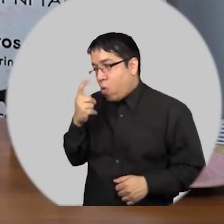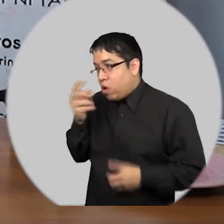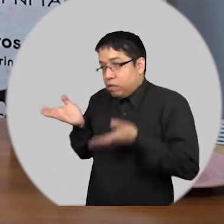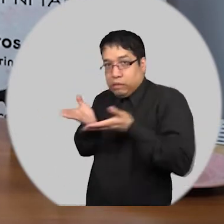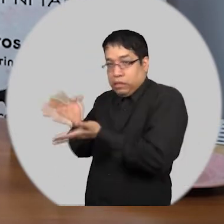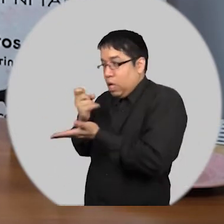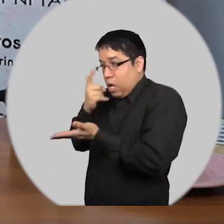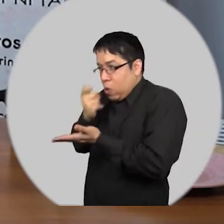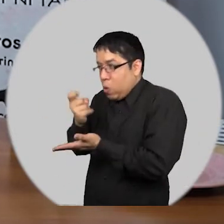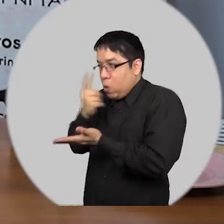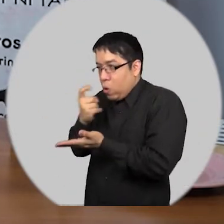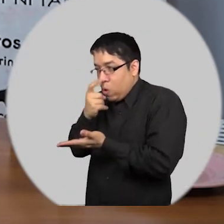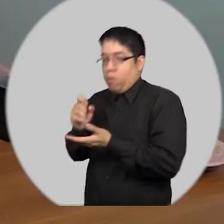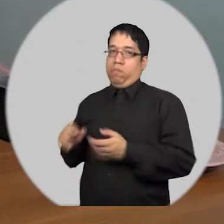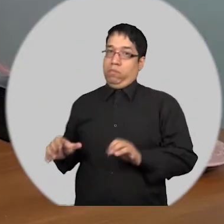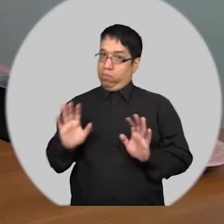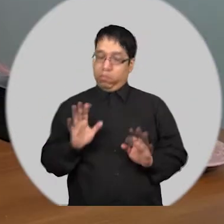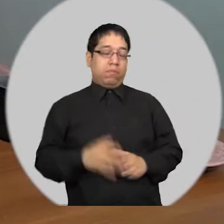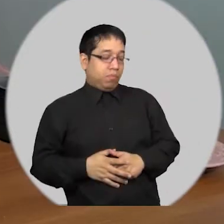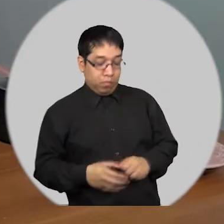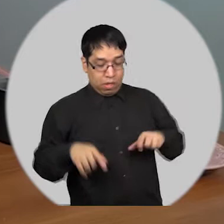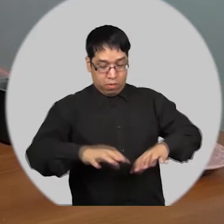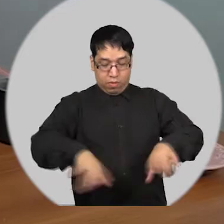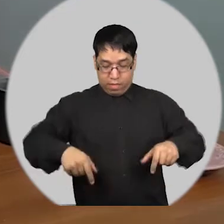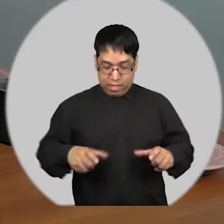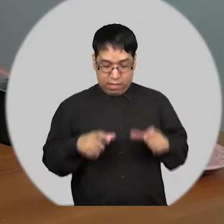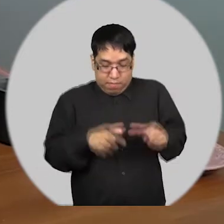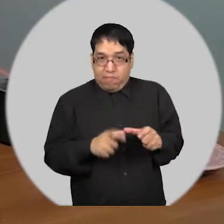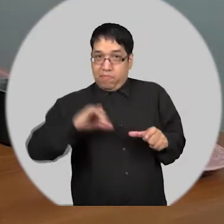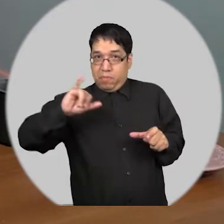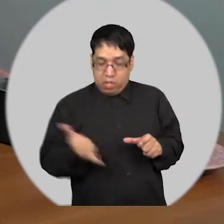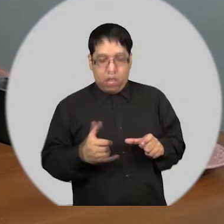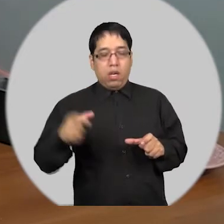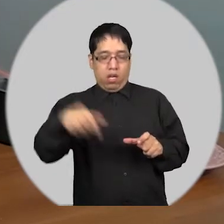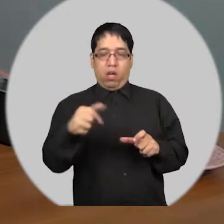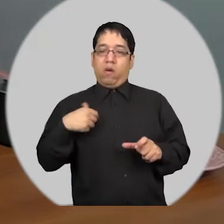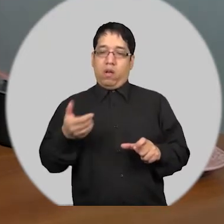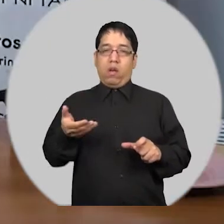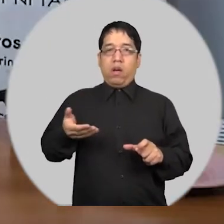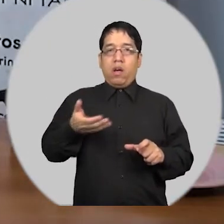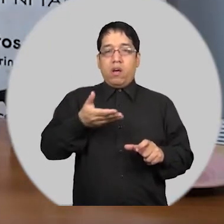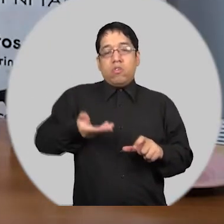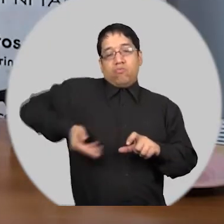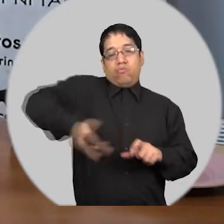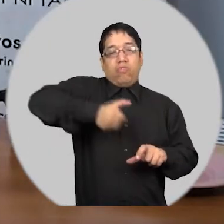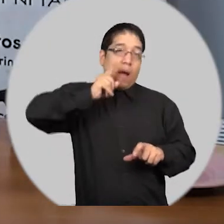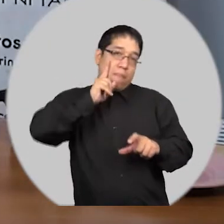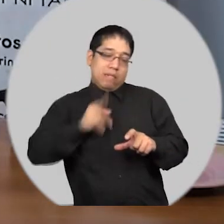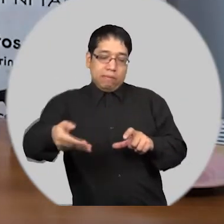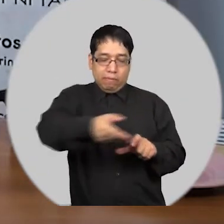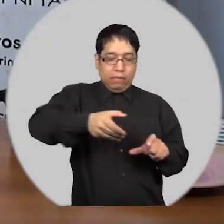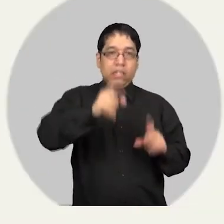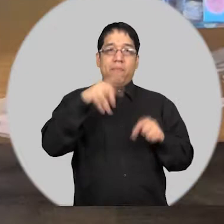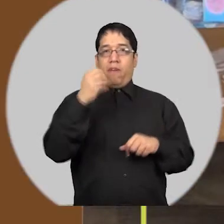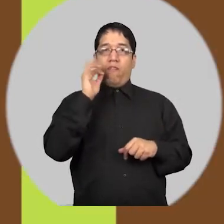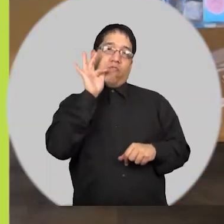de cocción, que es muy importante. Ahora, con estas tartaletas ya listas, vamos a empezar a decorar con nuestra crema pastelera y también con las